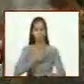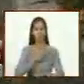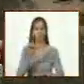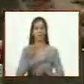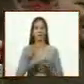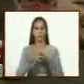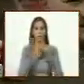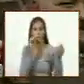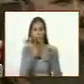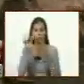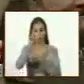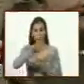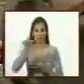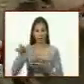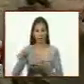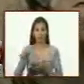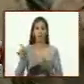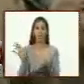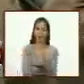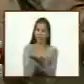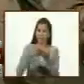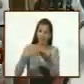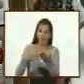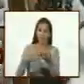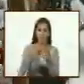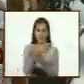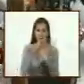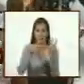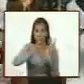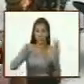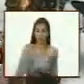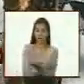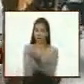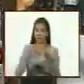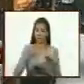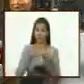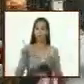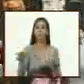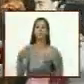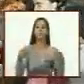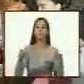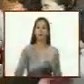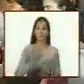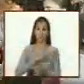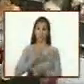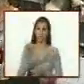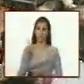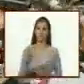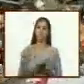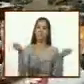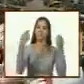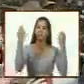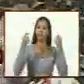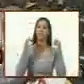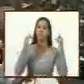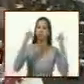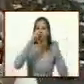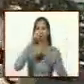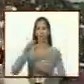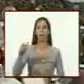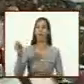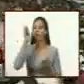Cristóbal Jiménez, Cristina Maica y Reina Lucero, quienes compartieron con los miles de venezolanos esta fiesta popular, en la